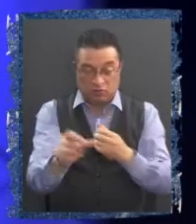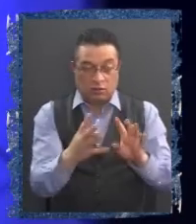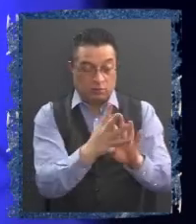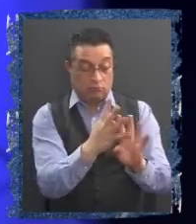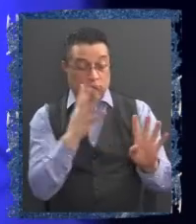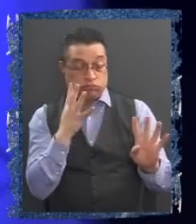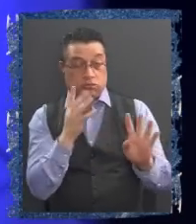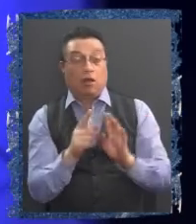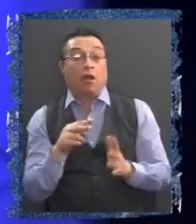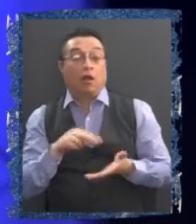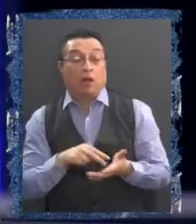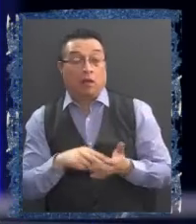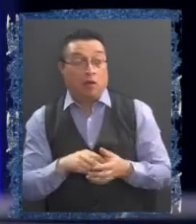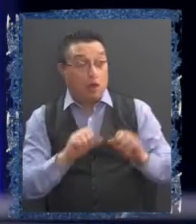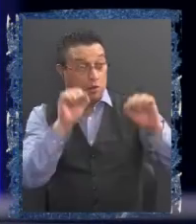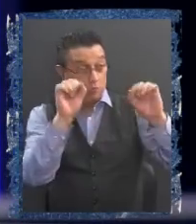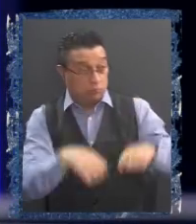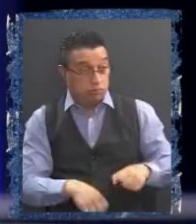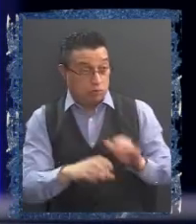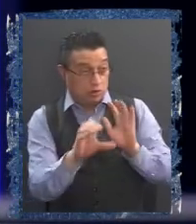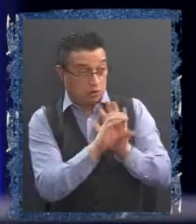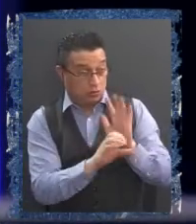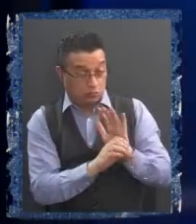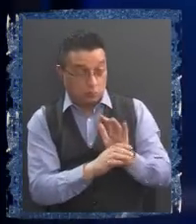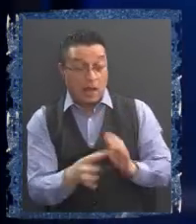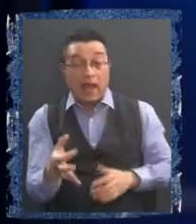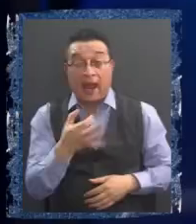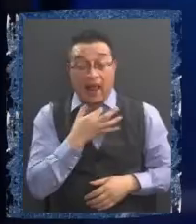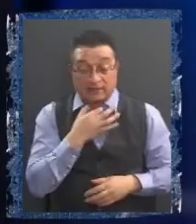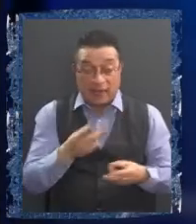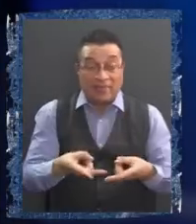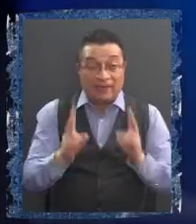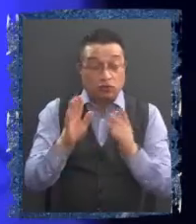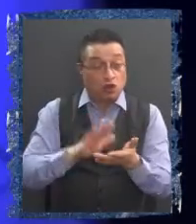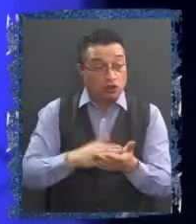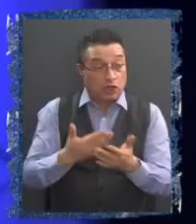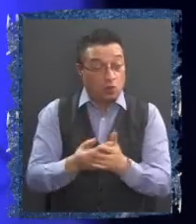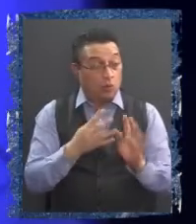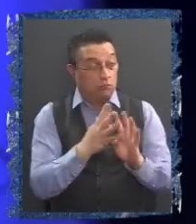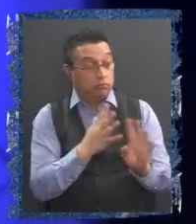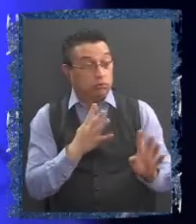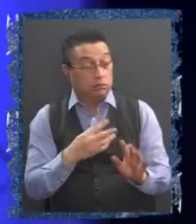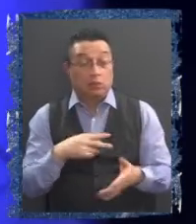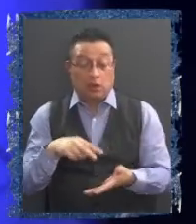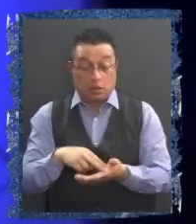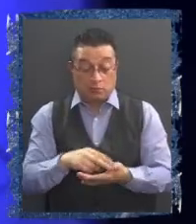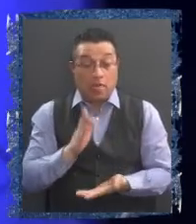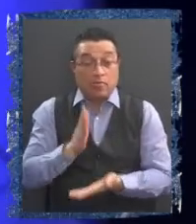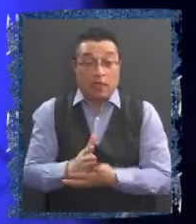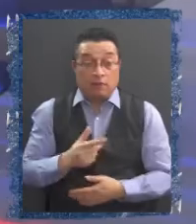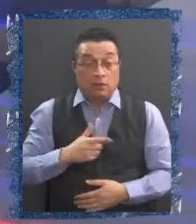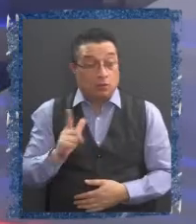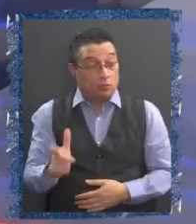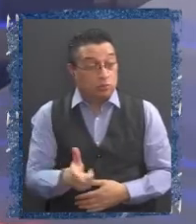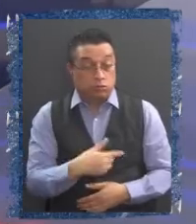minuto. Se aprueba esta Constitución y te garantizan el derecho a salud. ¿Cuánto tiene que esperar esa persona para exigir